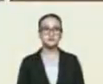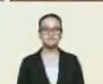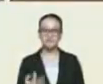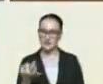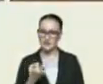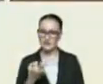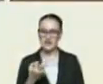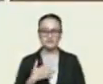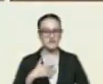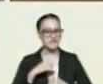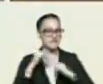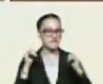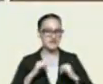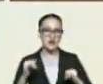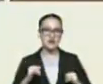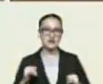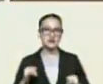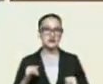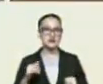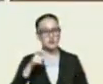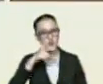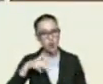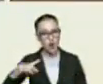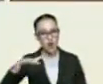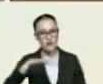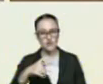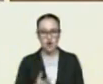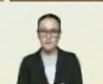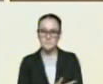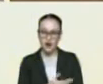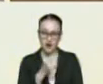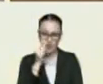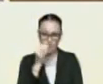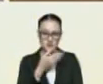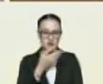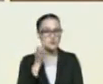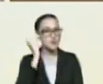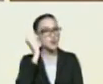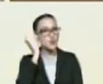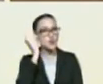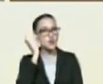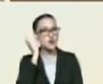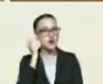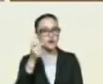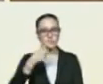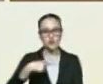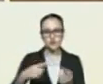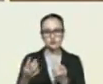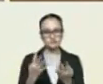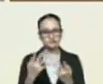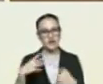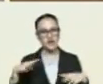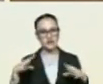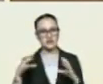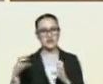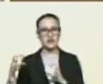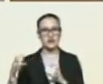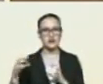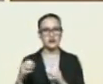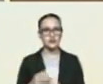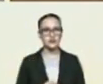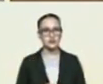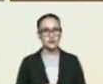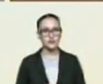realmente muy felices como pueblo, como hermanos, como hermanas, de entendernos, de saber que además